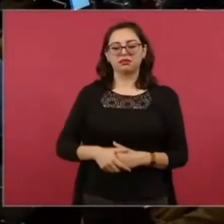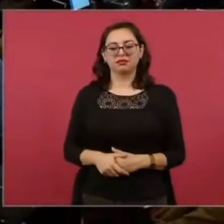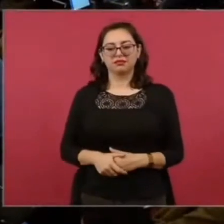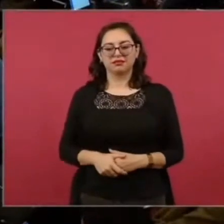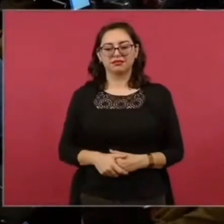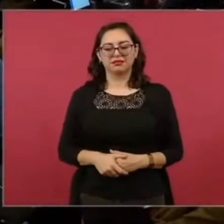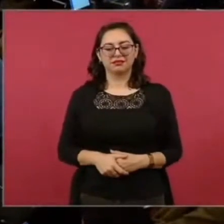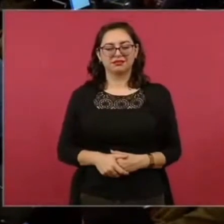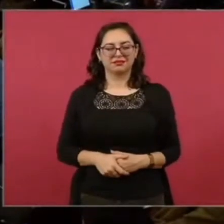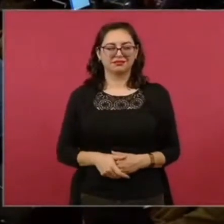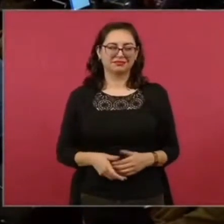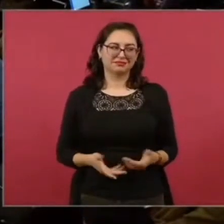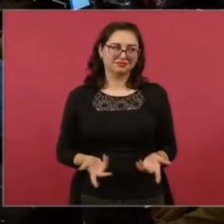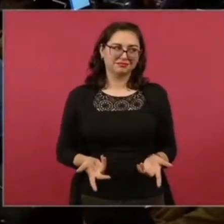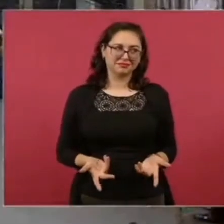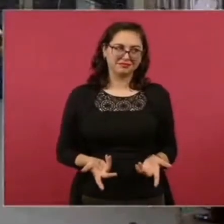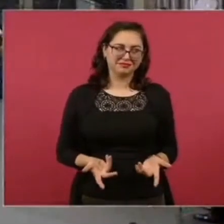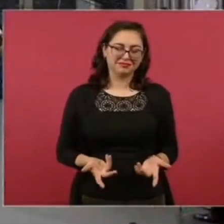Aunque no del todo.